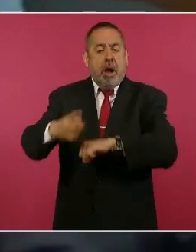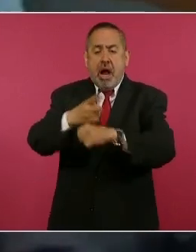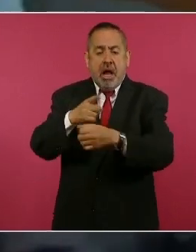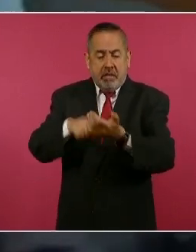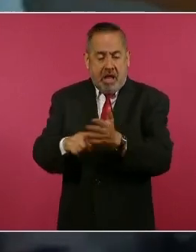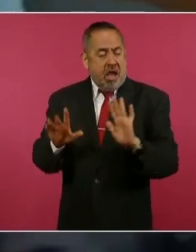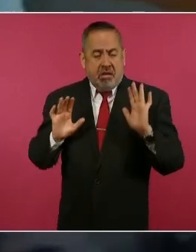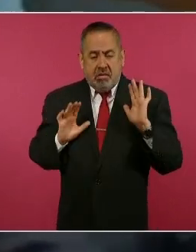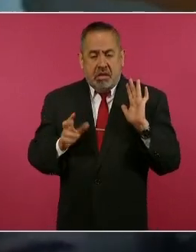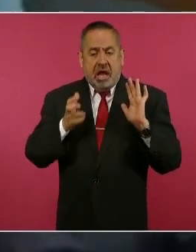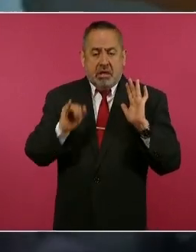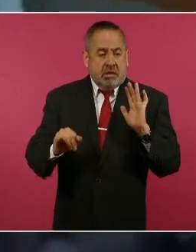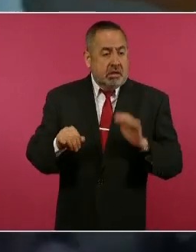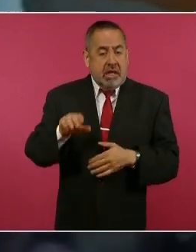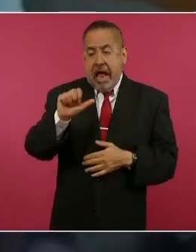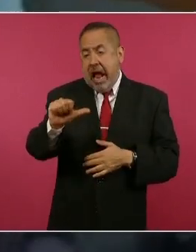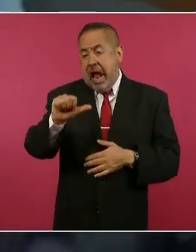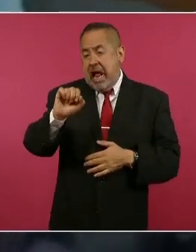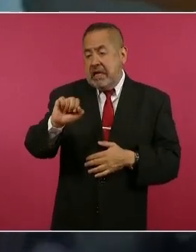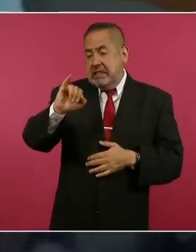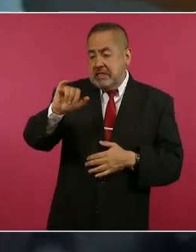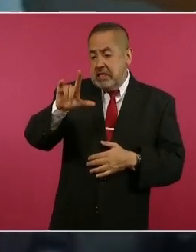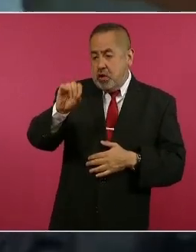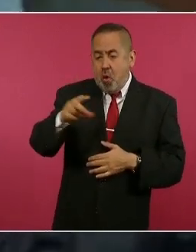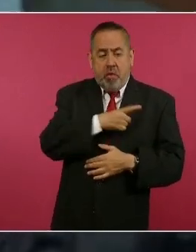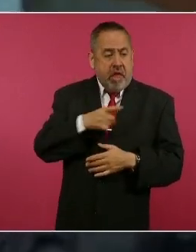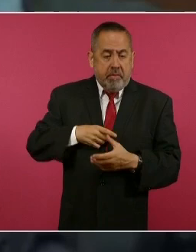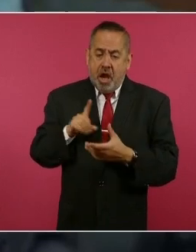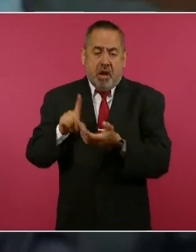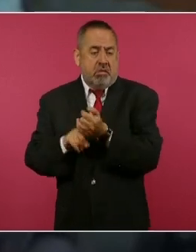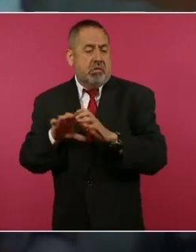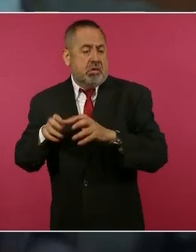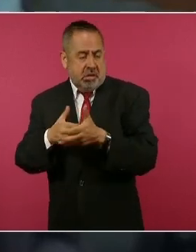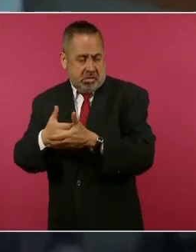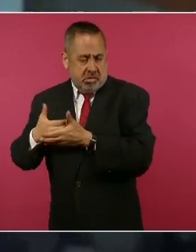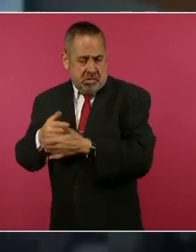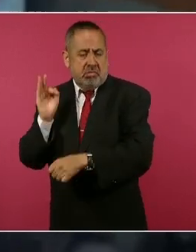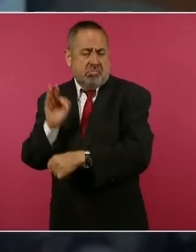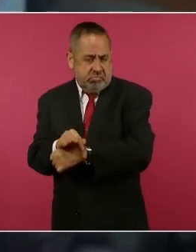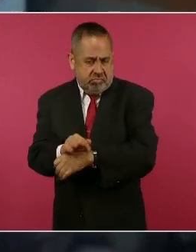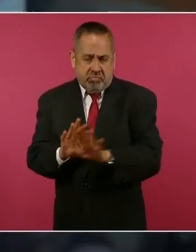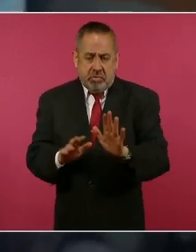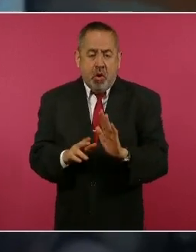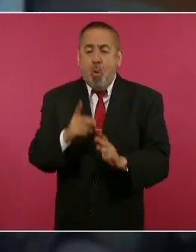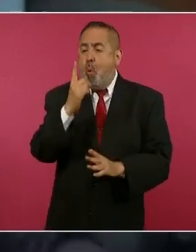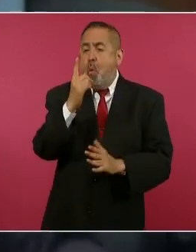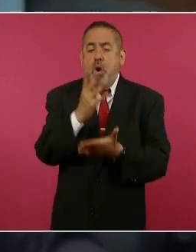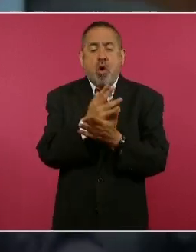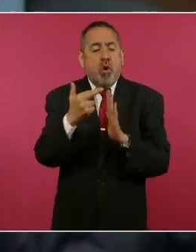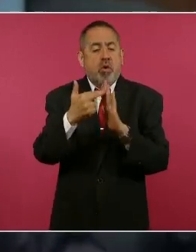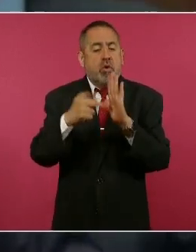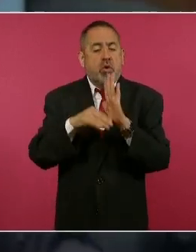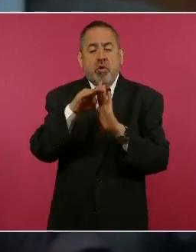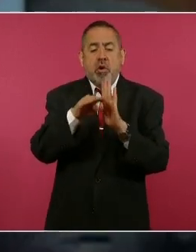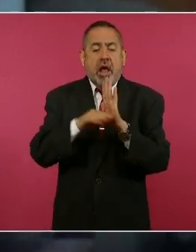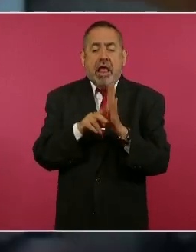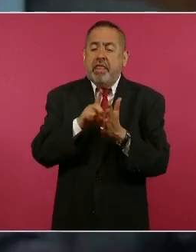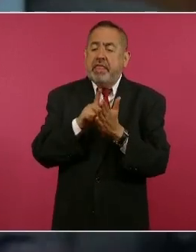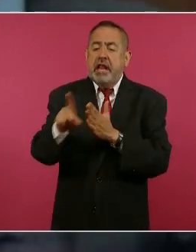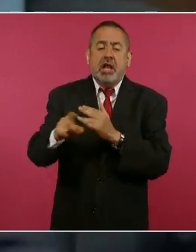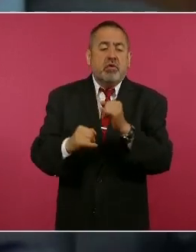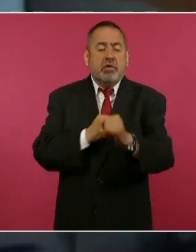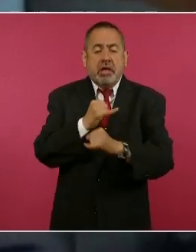concesión de asilo diplomático deben ser resueltos recurriendo exclusivamente a las medidas previstas por el derecho